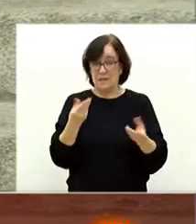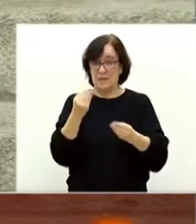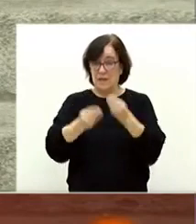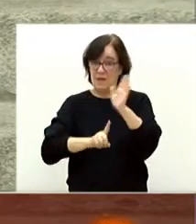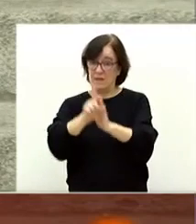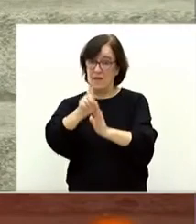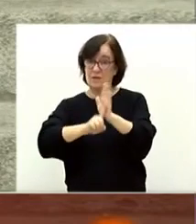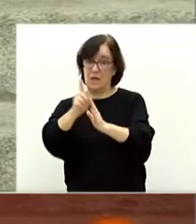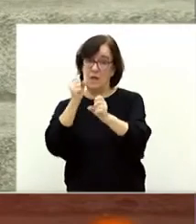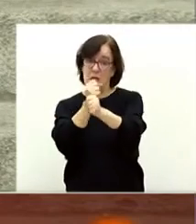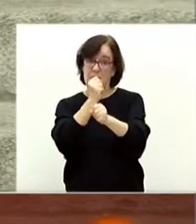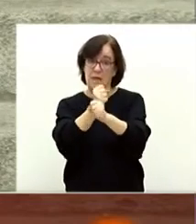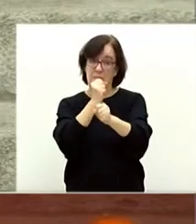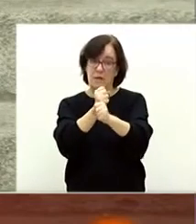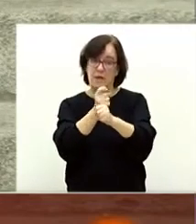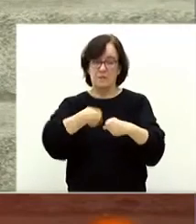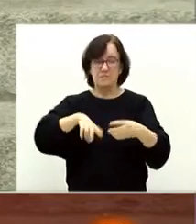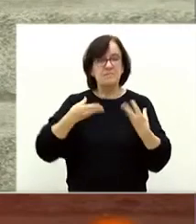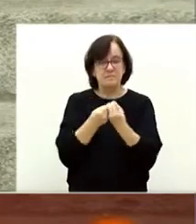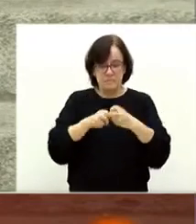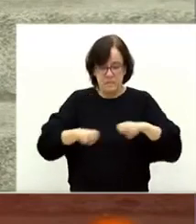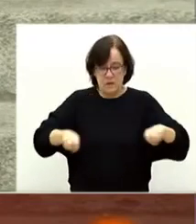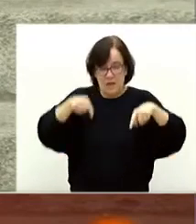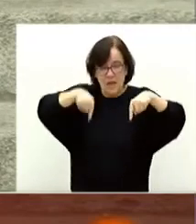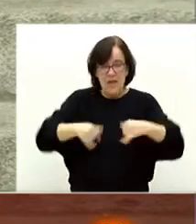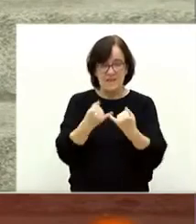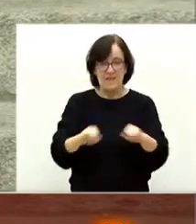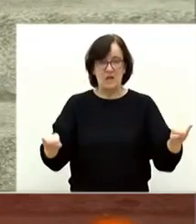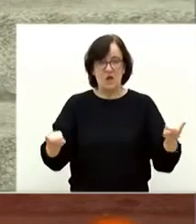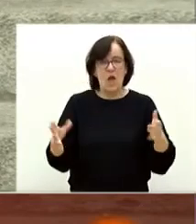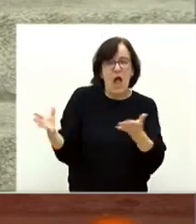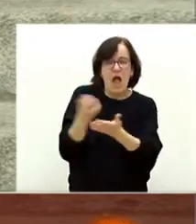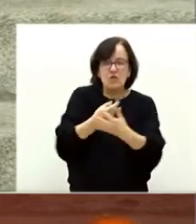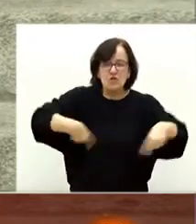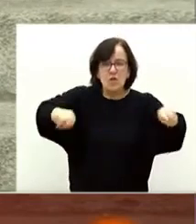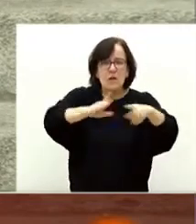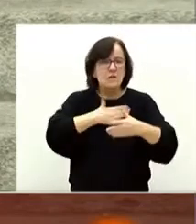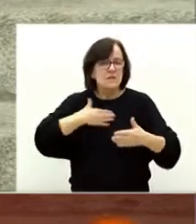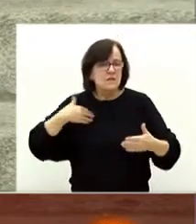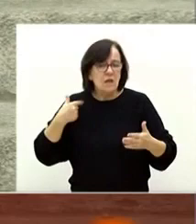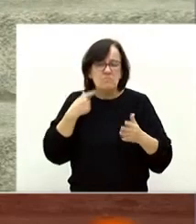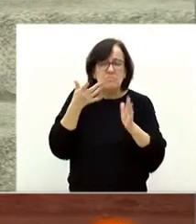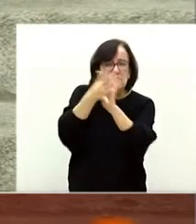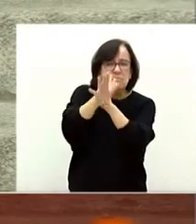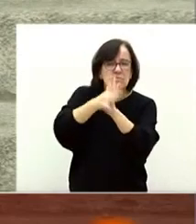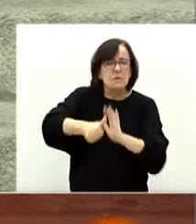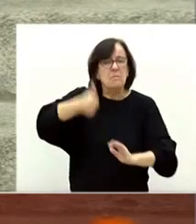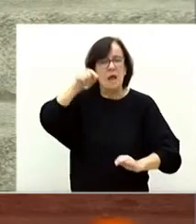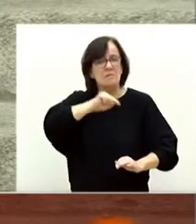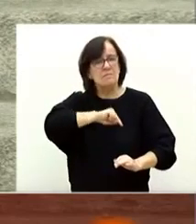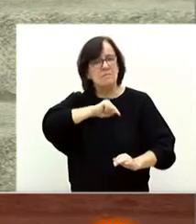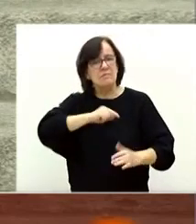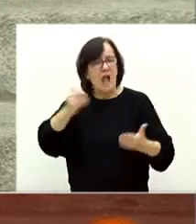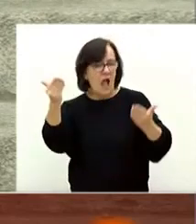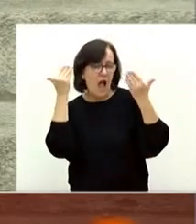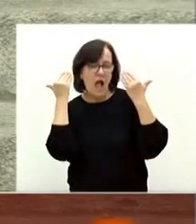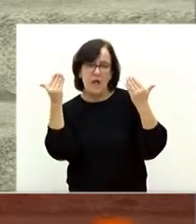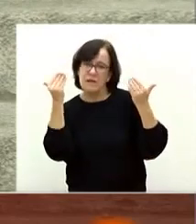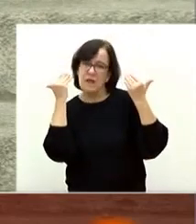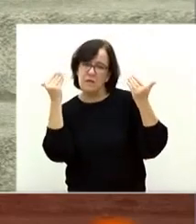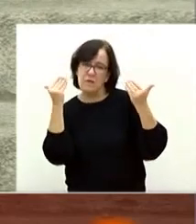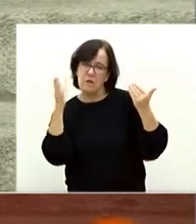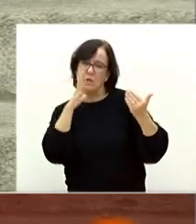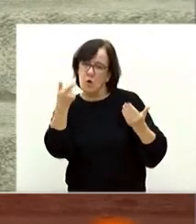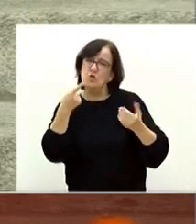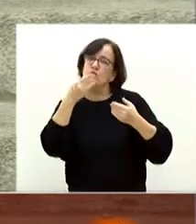desarrollan esa labor nos acompañan en este acto y a todas ellas quiero expresarles el más sincero agradecimiento por